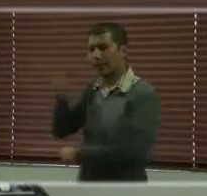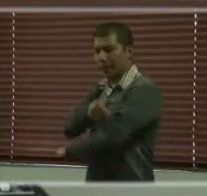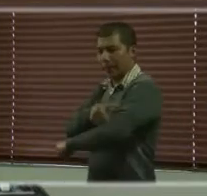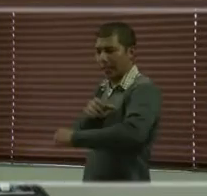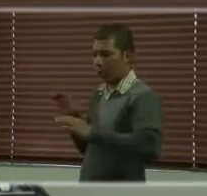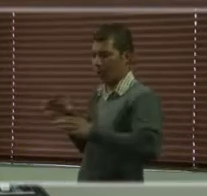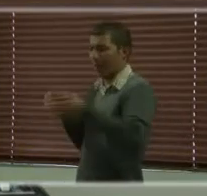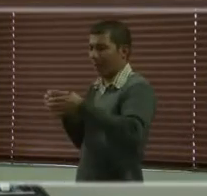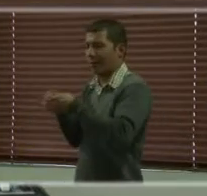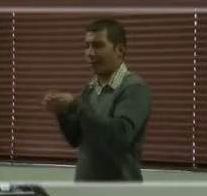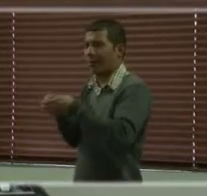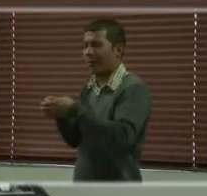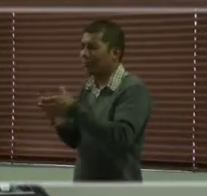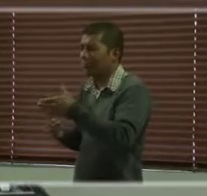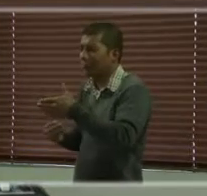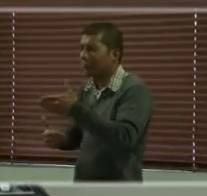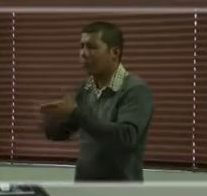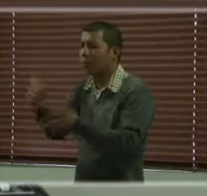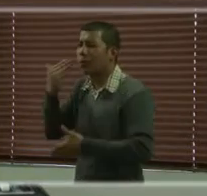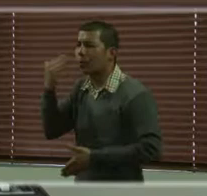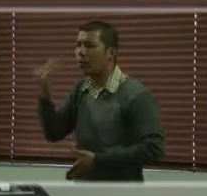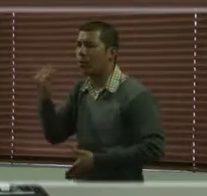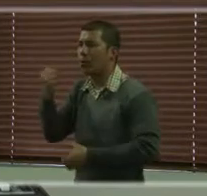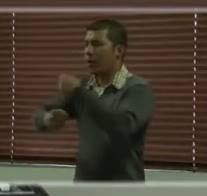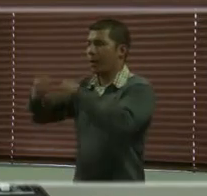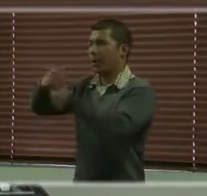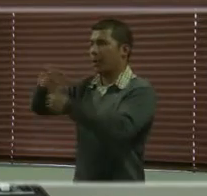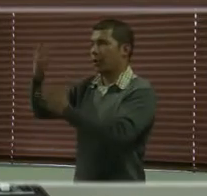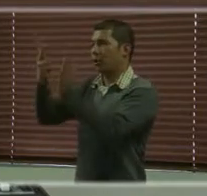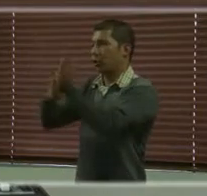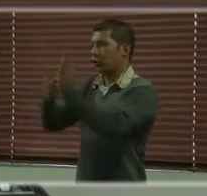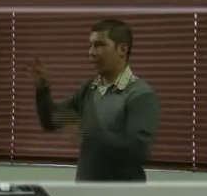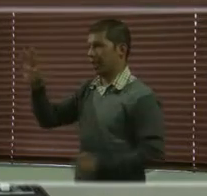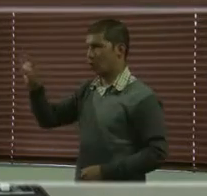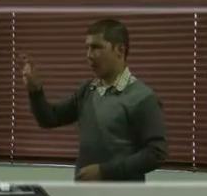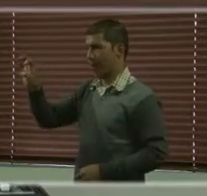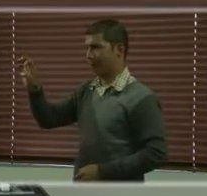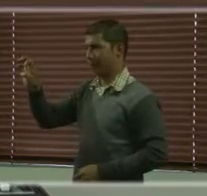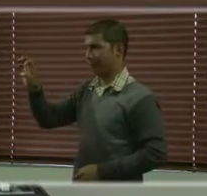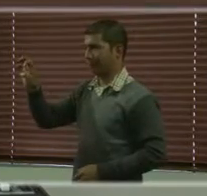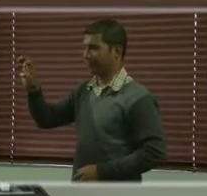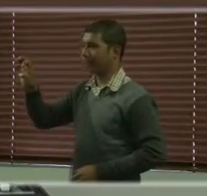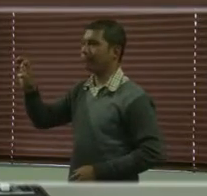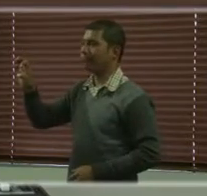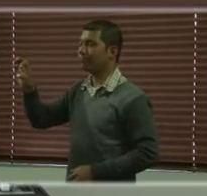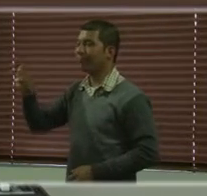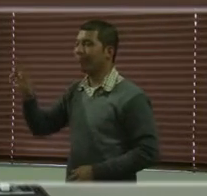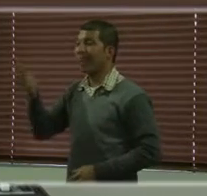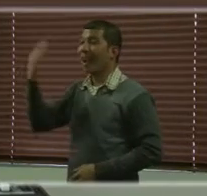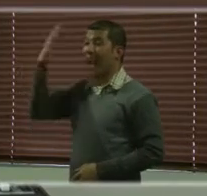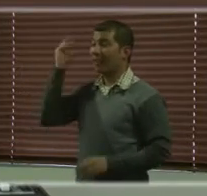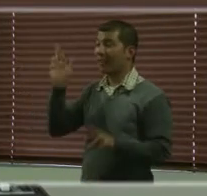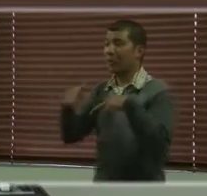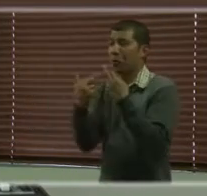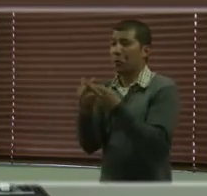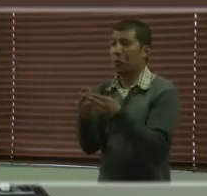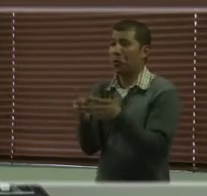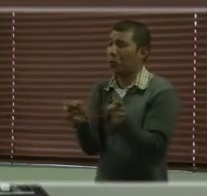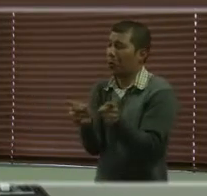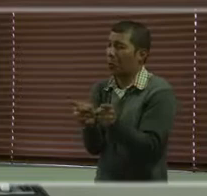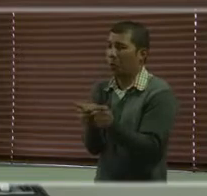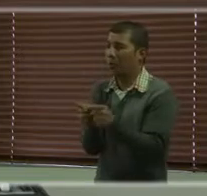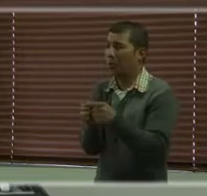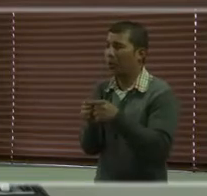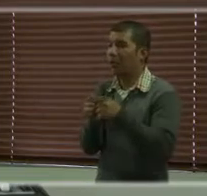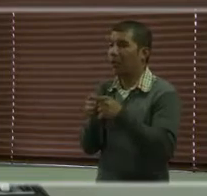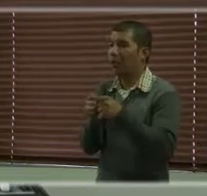solo se reunía una semana dos veces por año y entonces era muy poco tiempo como para avanzar no con el trabajo